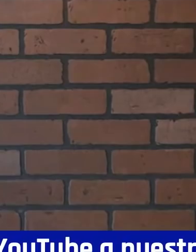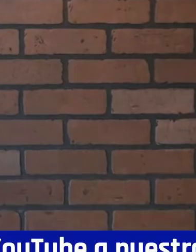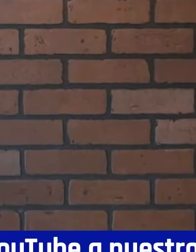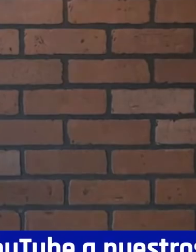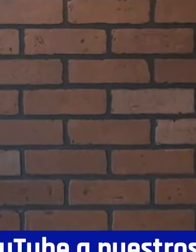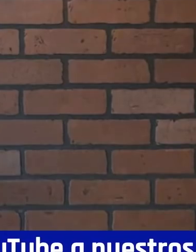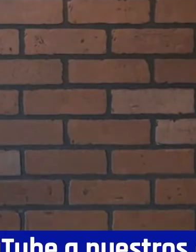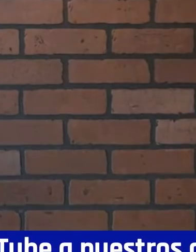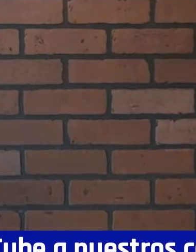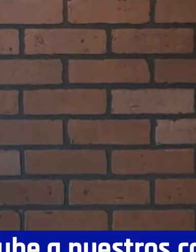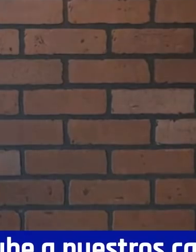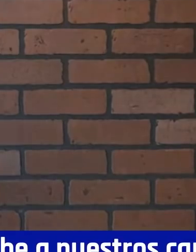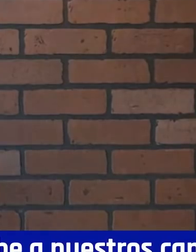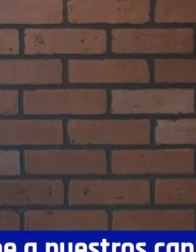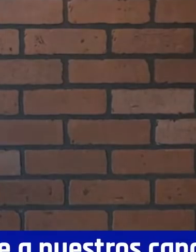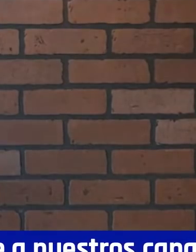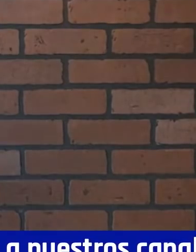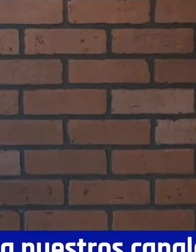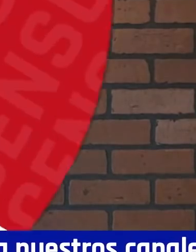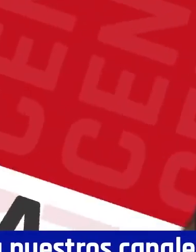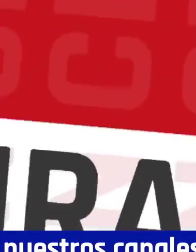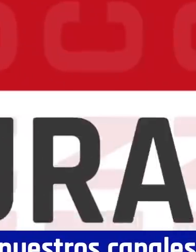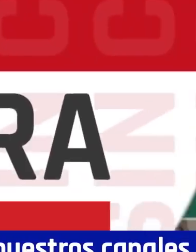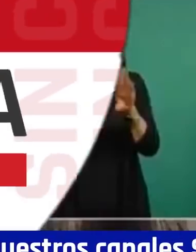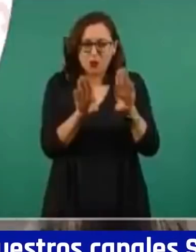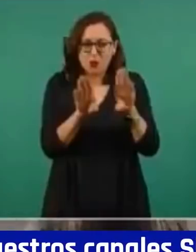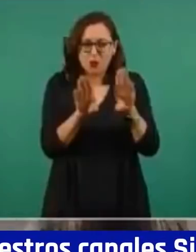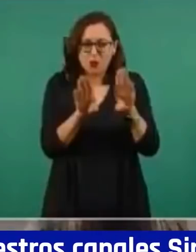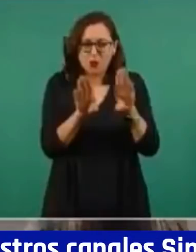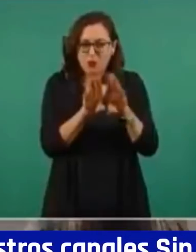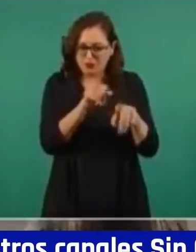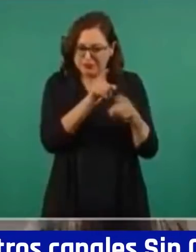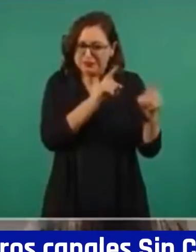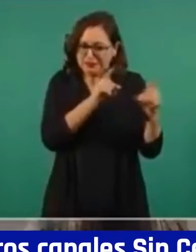petulante. Échamela, mi Ceci.